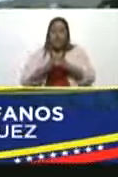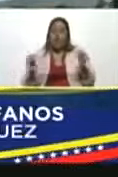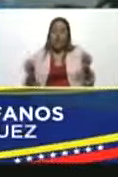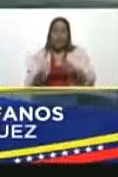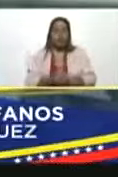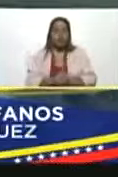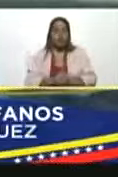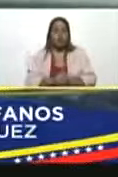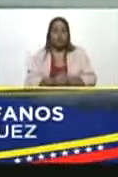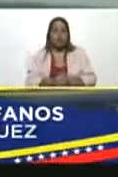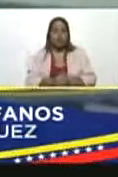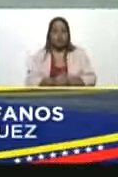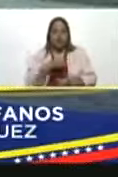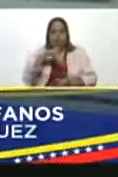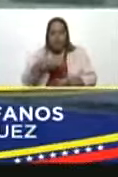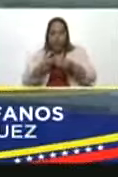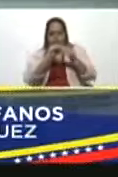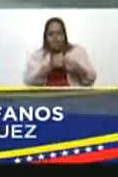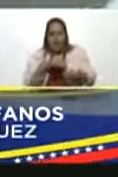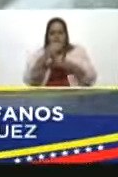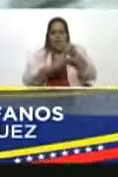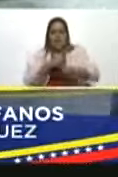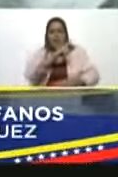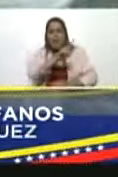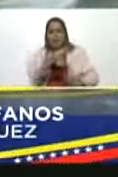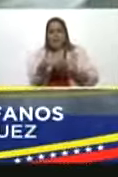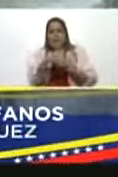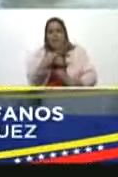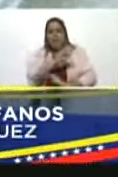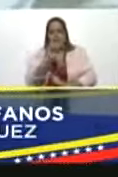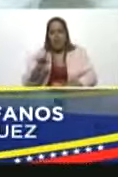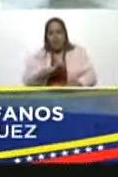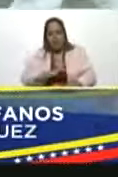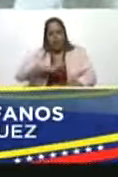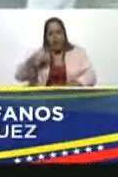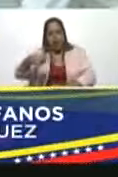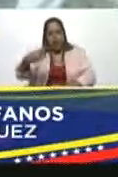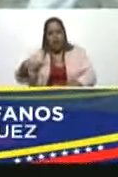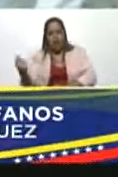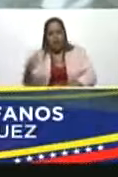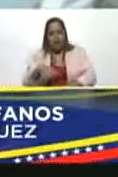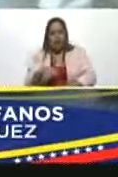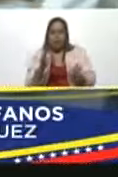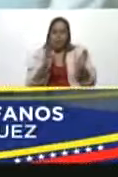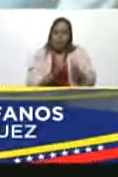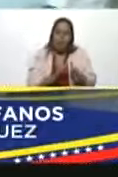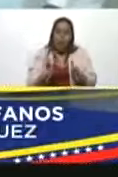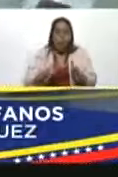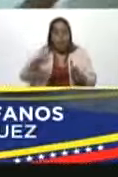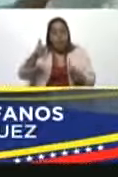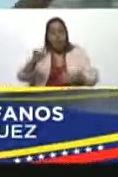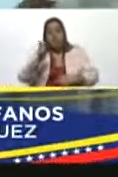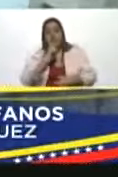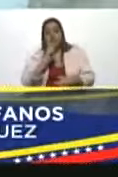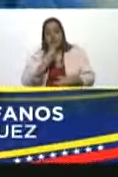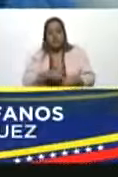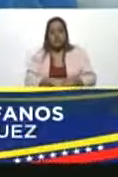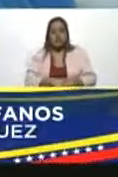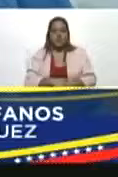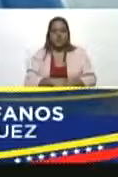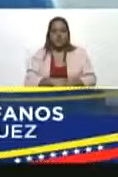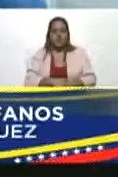que efectivamente se puedan realizar las 1.500 cirugías mensuales de mediana, baja y alta complejidad en